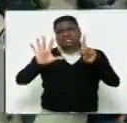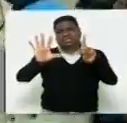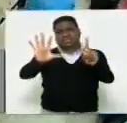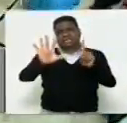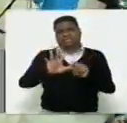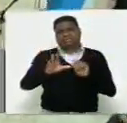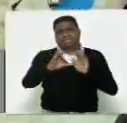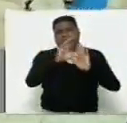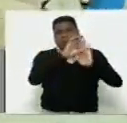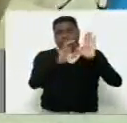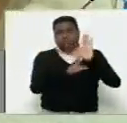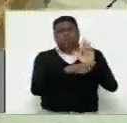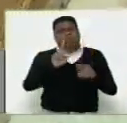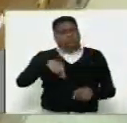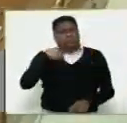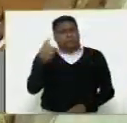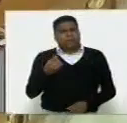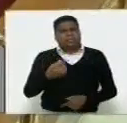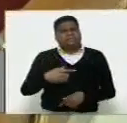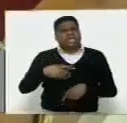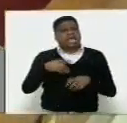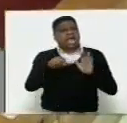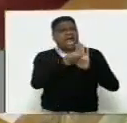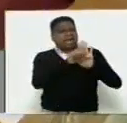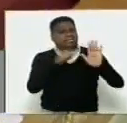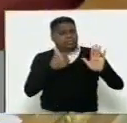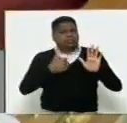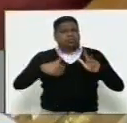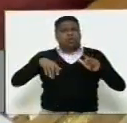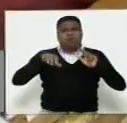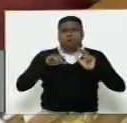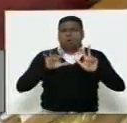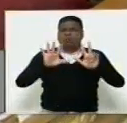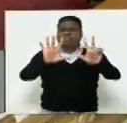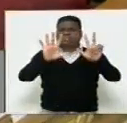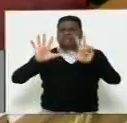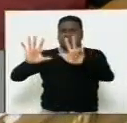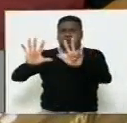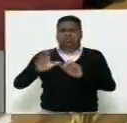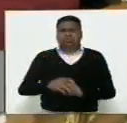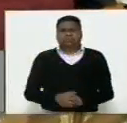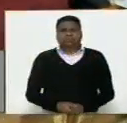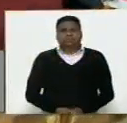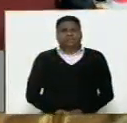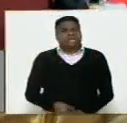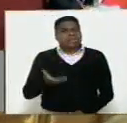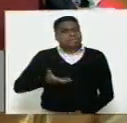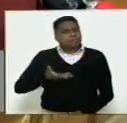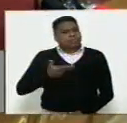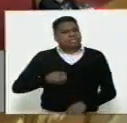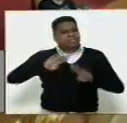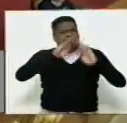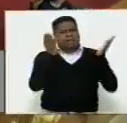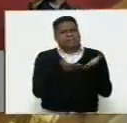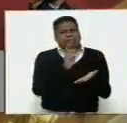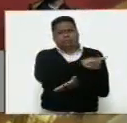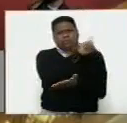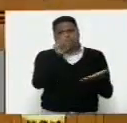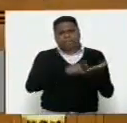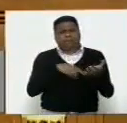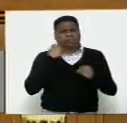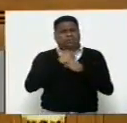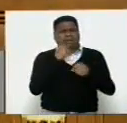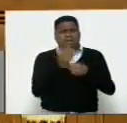Y luego un artículo 88 que también es paradigmático en el mundo entero, que reconoce el trabajo del